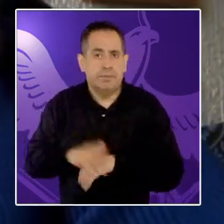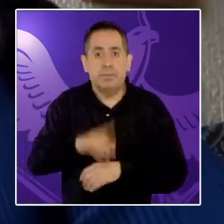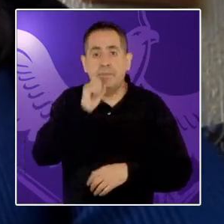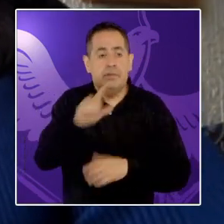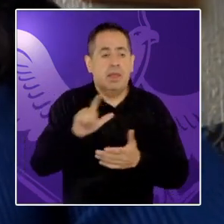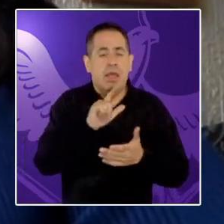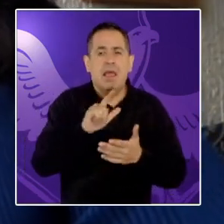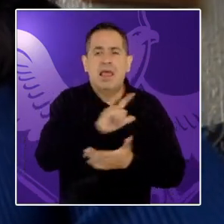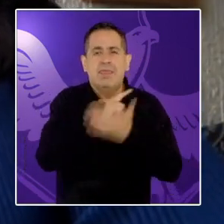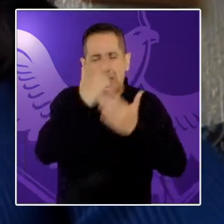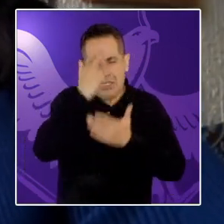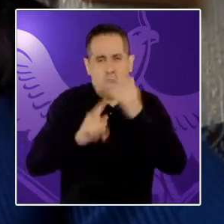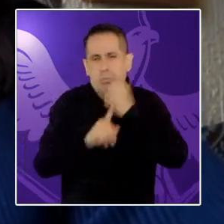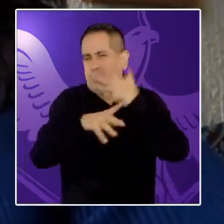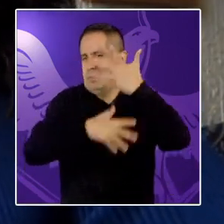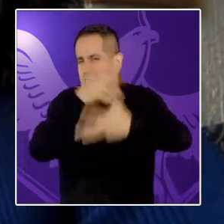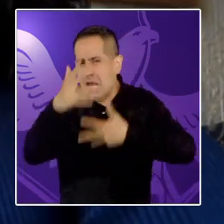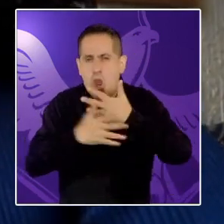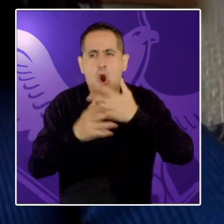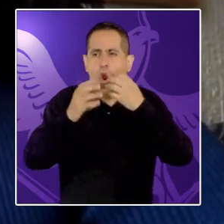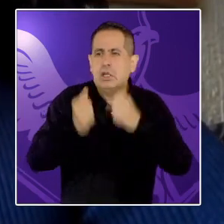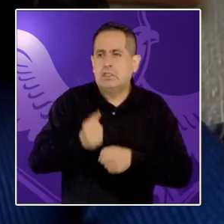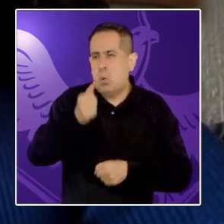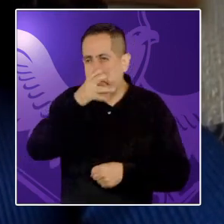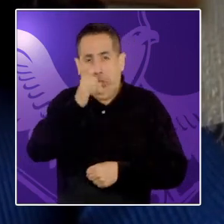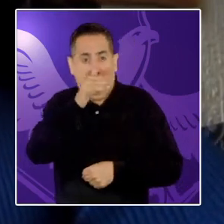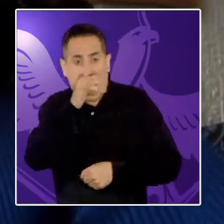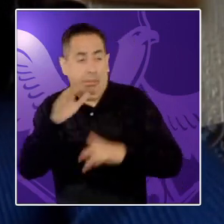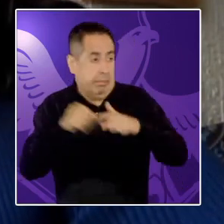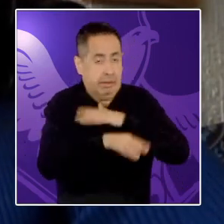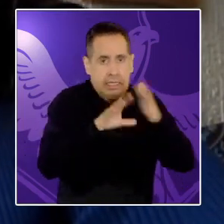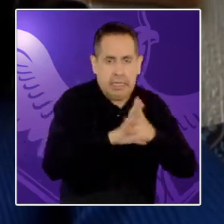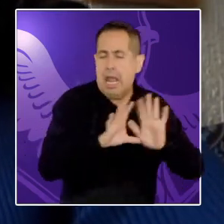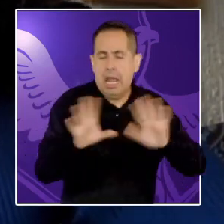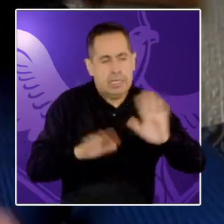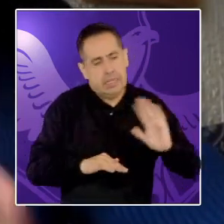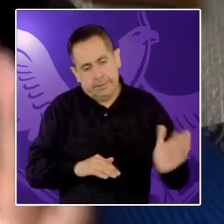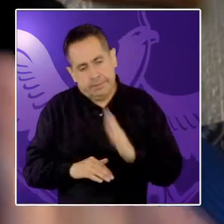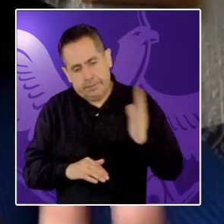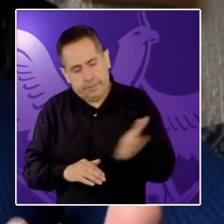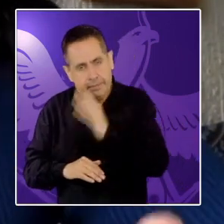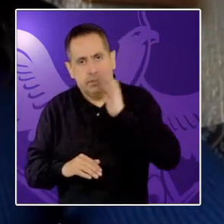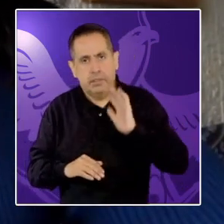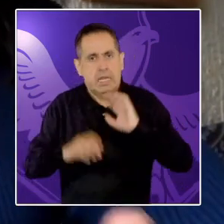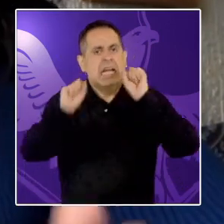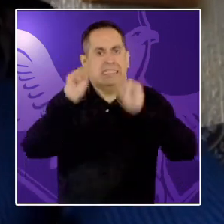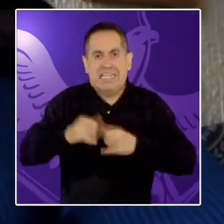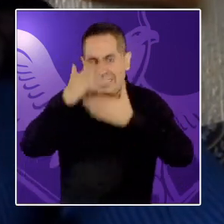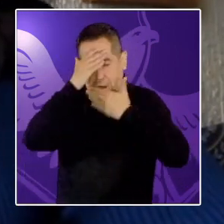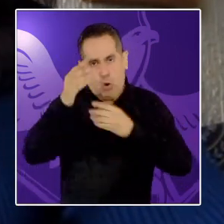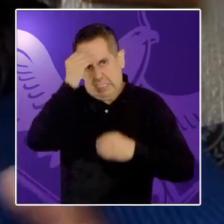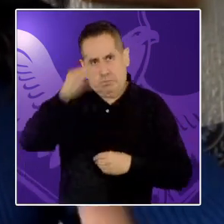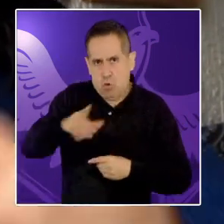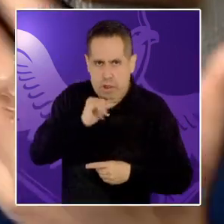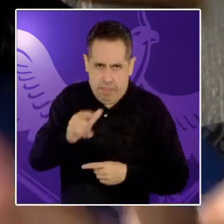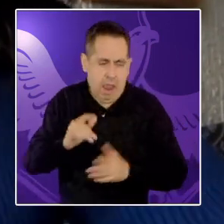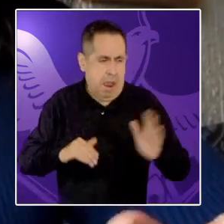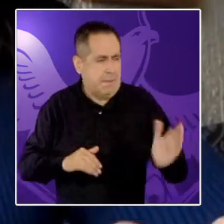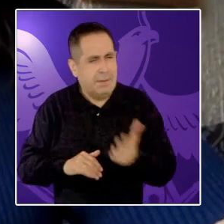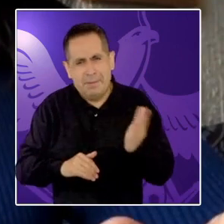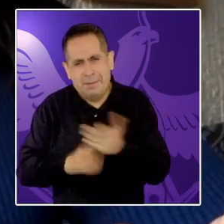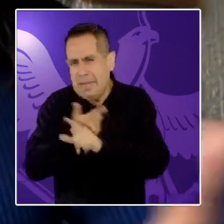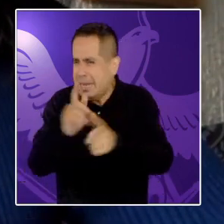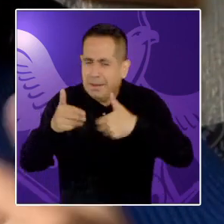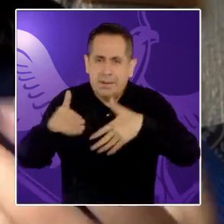propio. También se incluyen los delitos de disturbios o alteraciones a la seguridad siempre y cuando no se catalogan como terrorismo o por cualquier